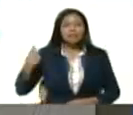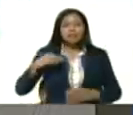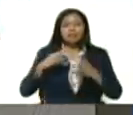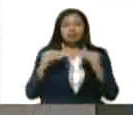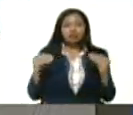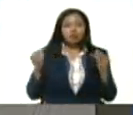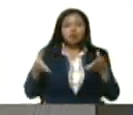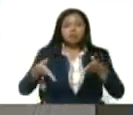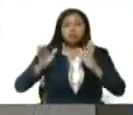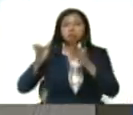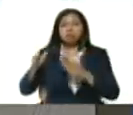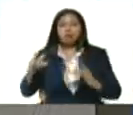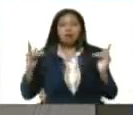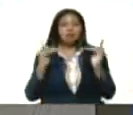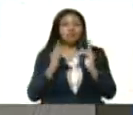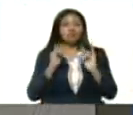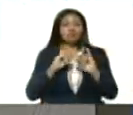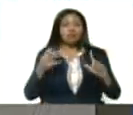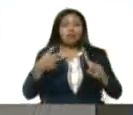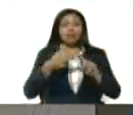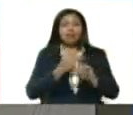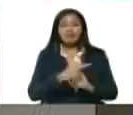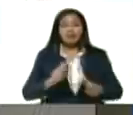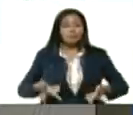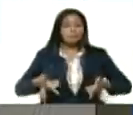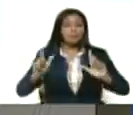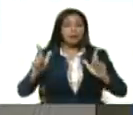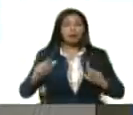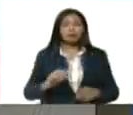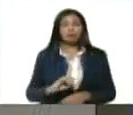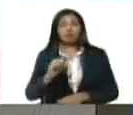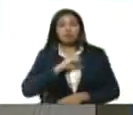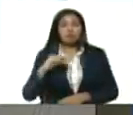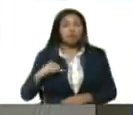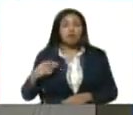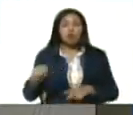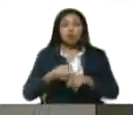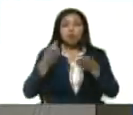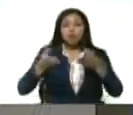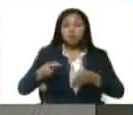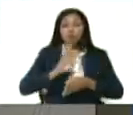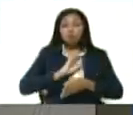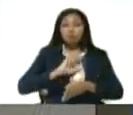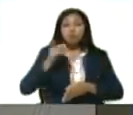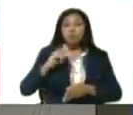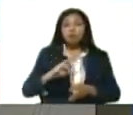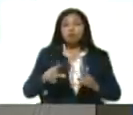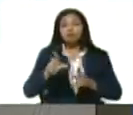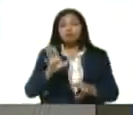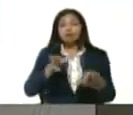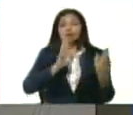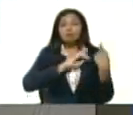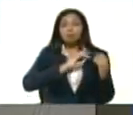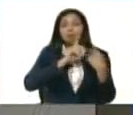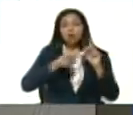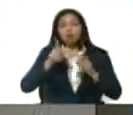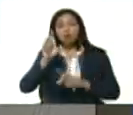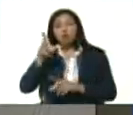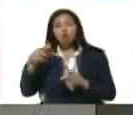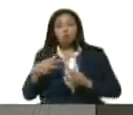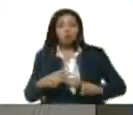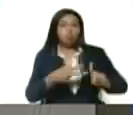infraestructura de hotelería ya dispuesta por los privados y por el gobierno bolivariano, que es propietario de algunos hoteles en la isla de